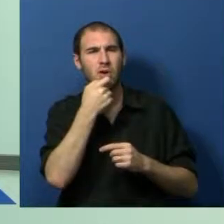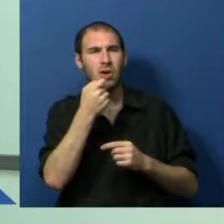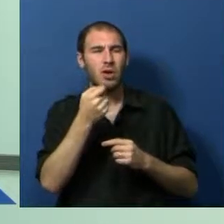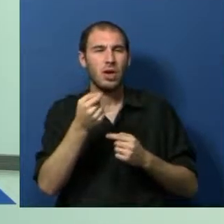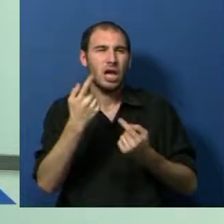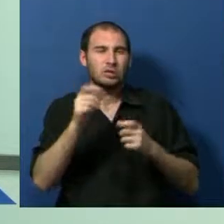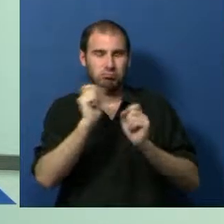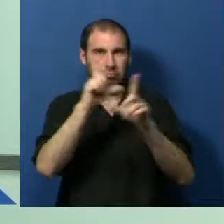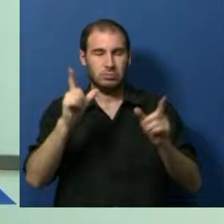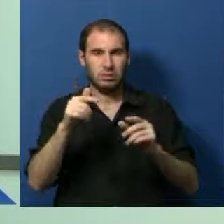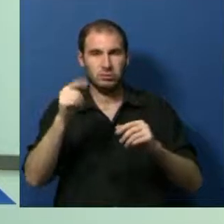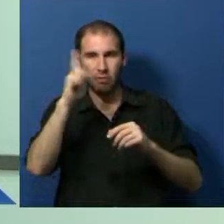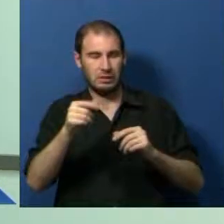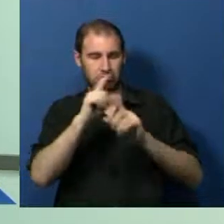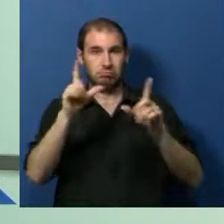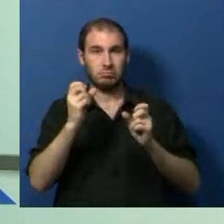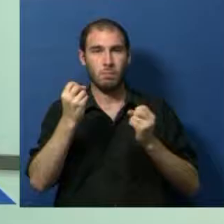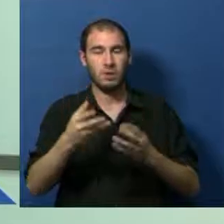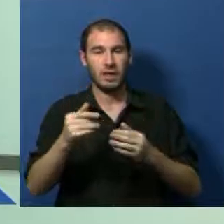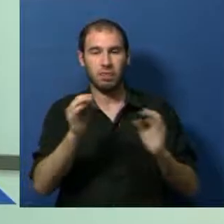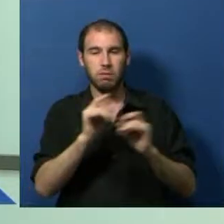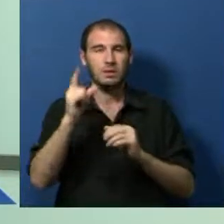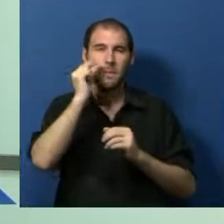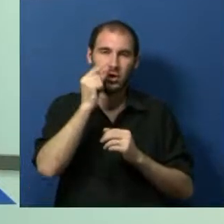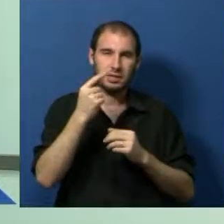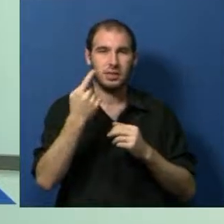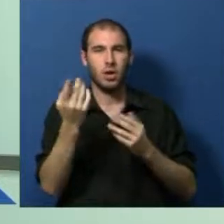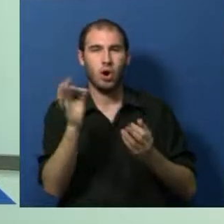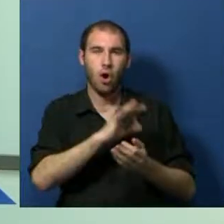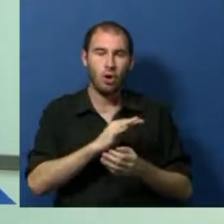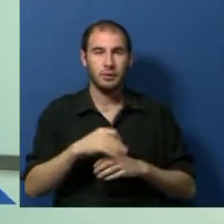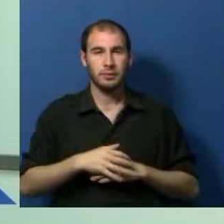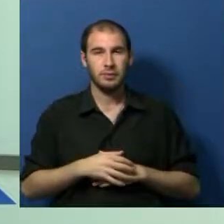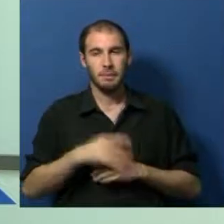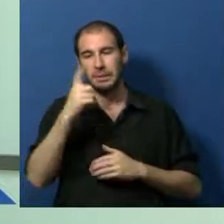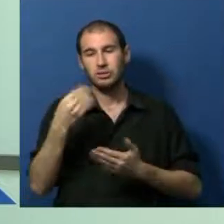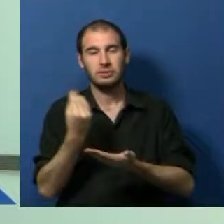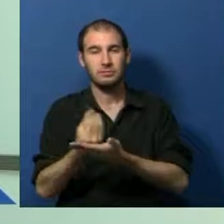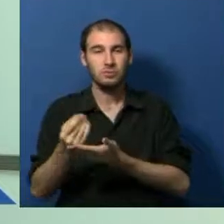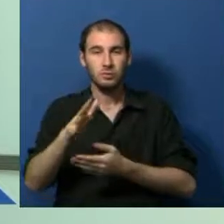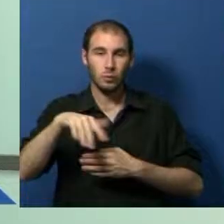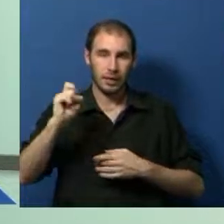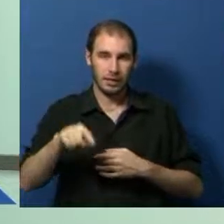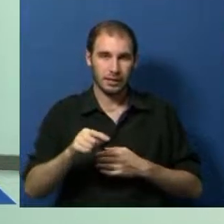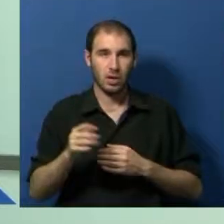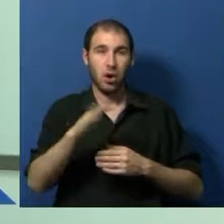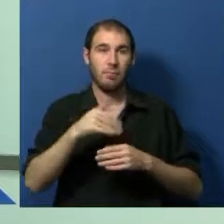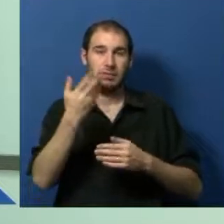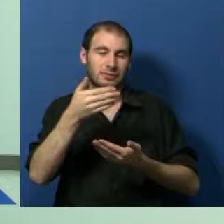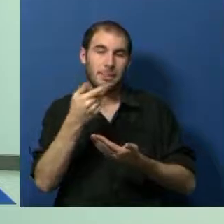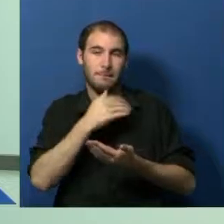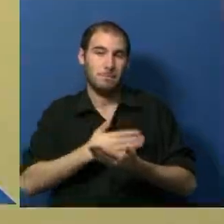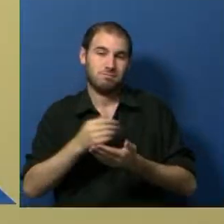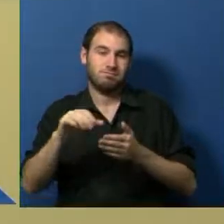carácter sorpresivo esta tormenta, teniendo en cuenta la discusión política o de los referentes de los lugares o de los damnificados en